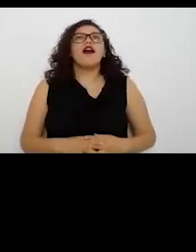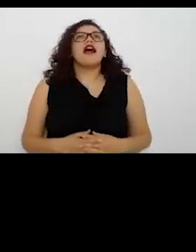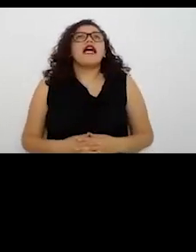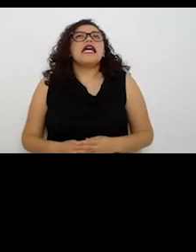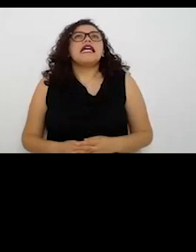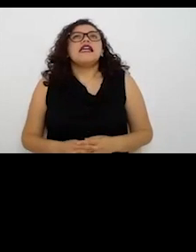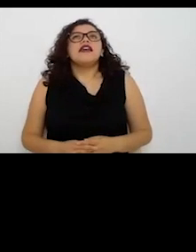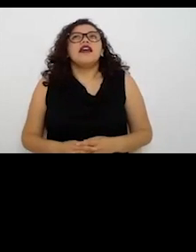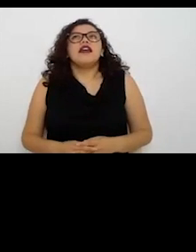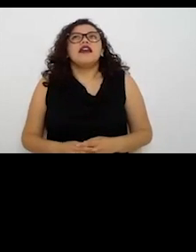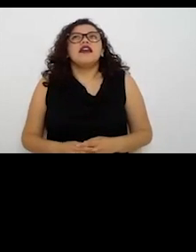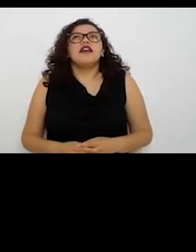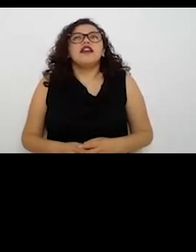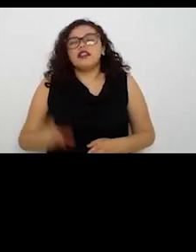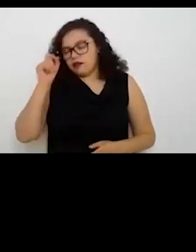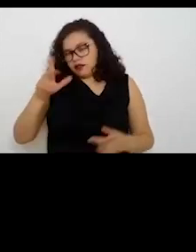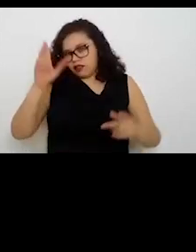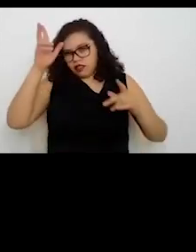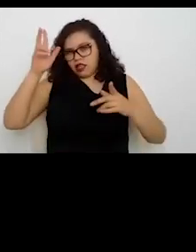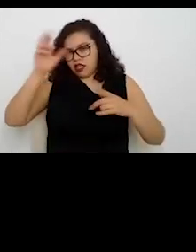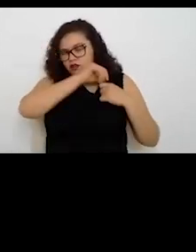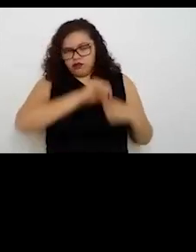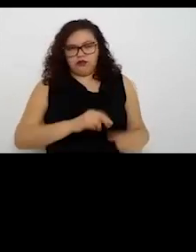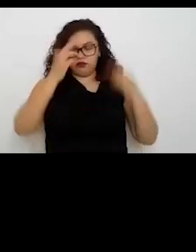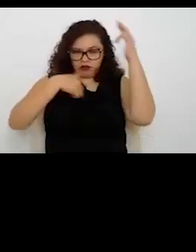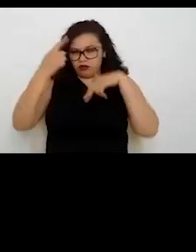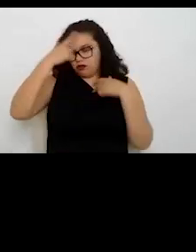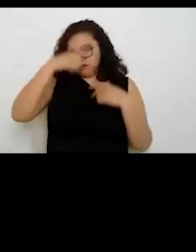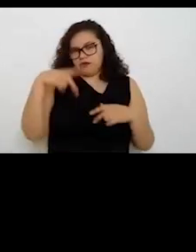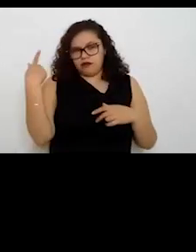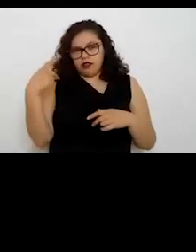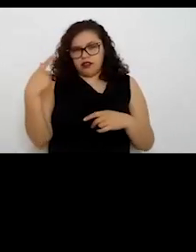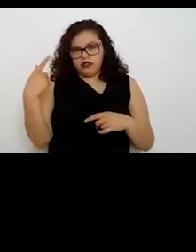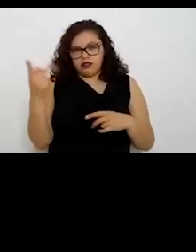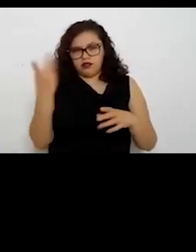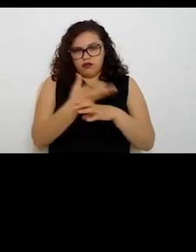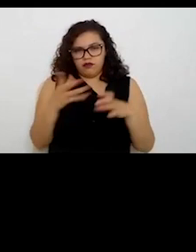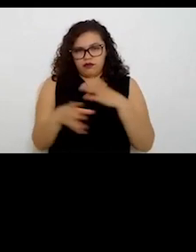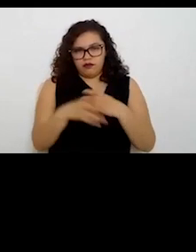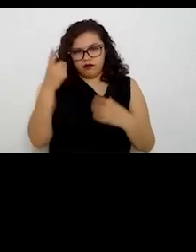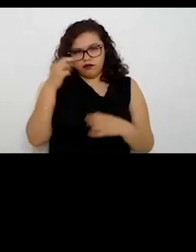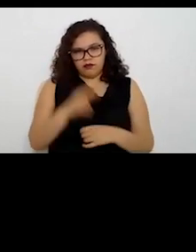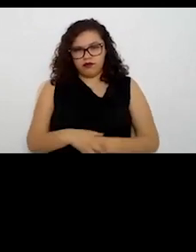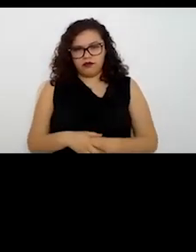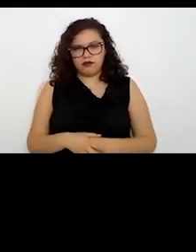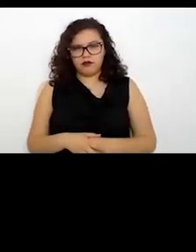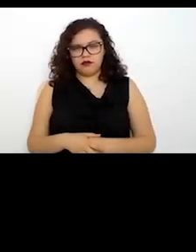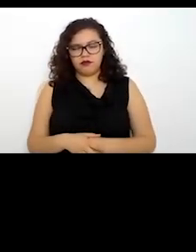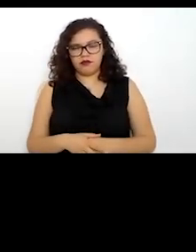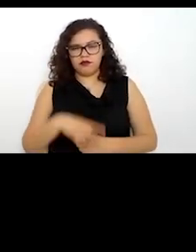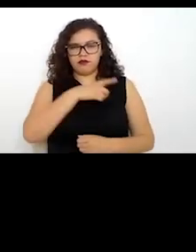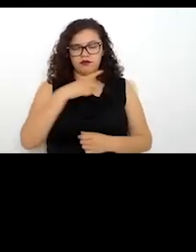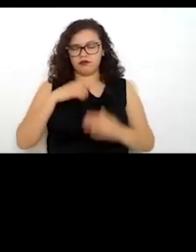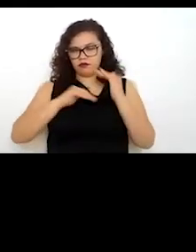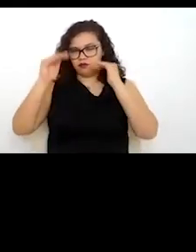de tener, respetar la autoridad de sus superiores jerárquicos. Deben ejecutar su trabajo con la intensidad y cuidado